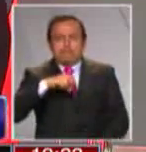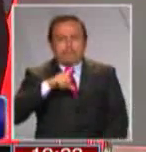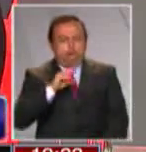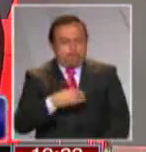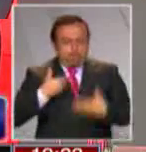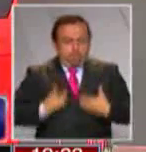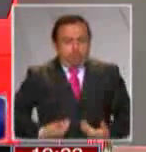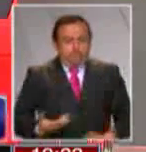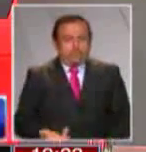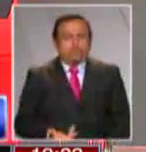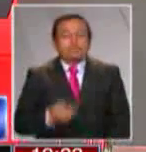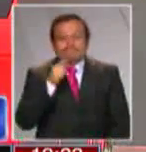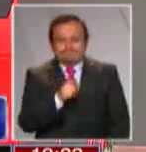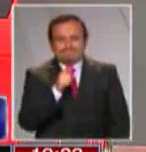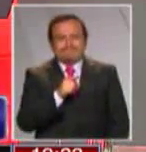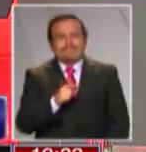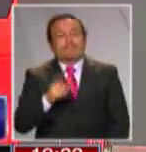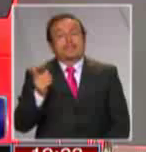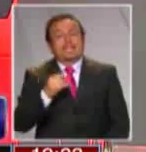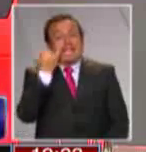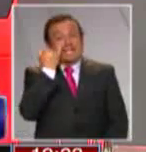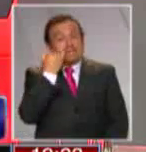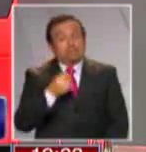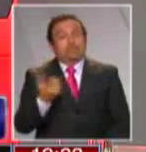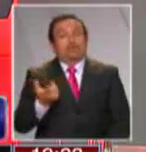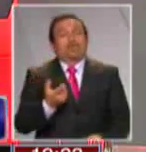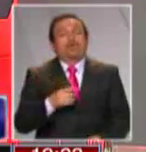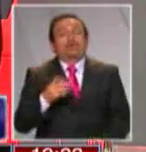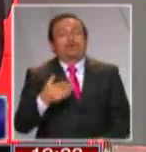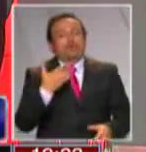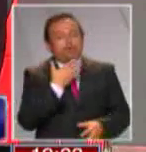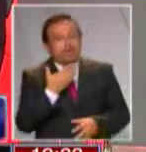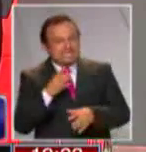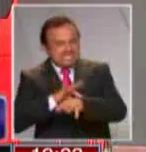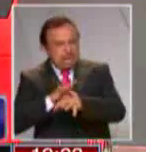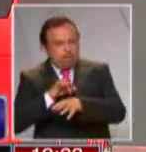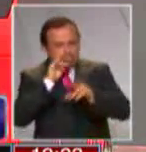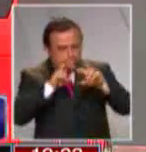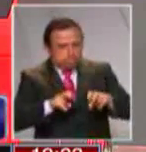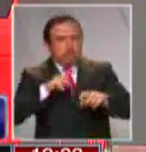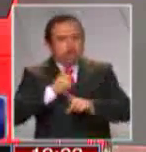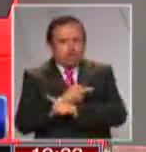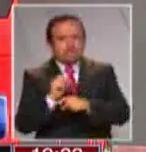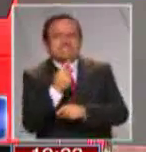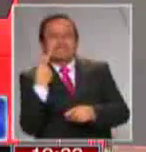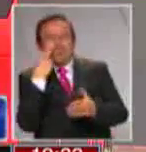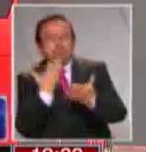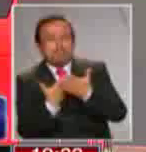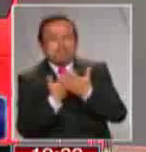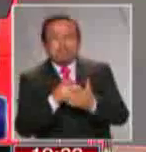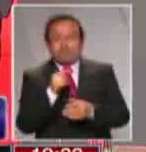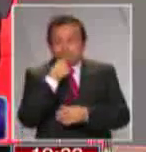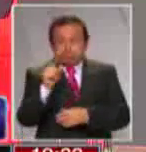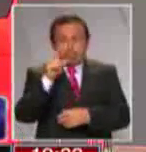sus organismos. Entonces, por eso que el ISP hoy día se ha constituido durante todo el día precisamente para iniciar ese proceso. Ese proceso debería terminar a